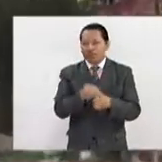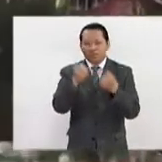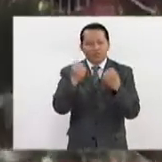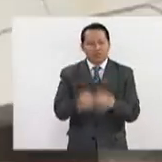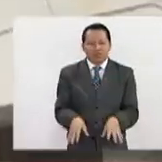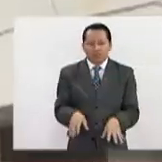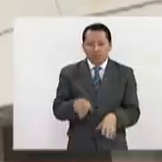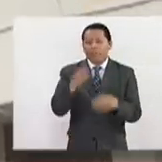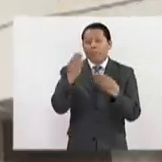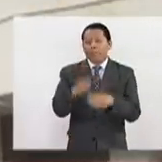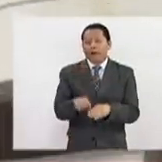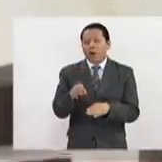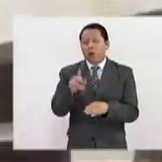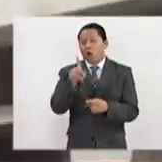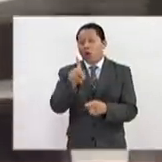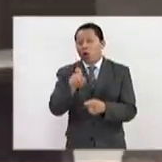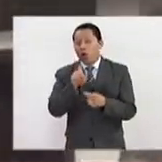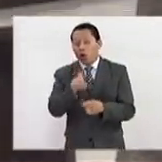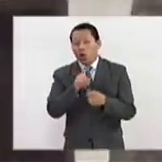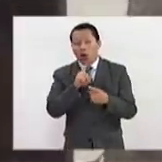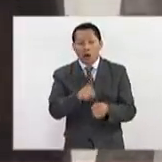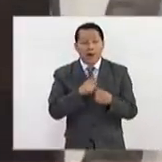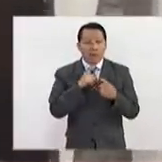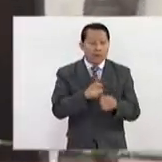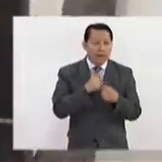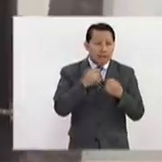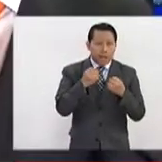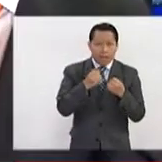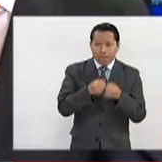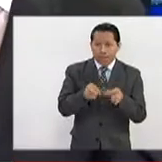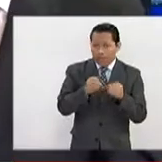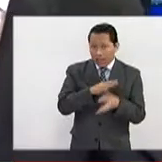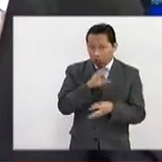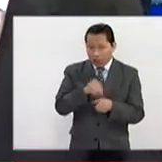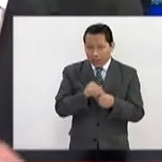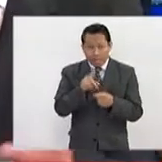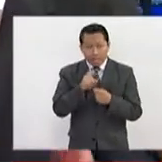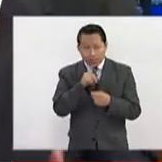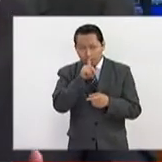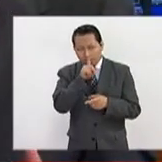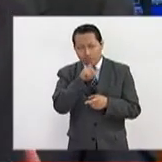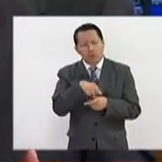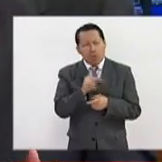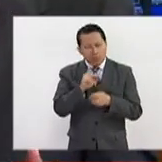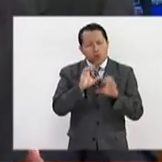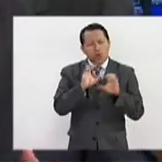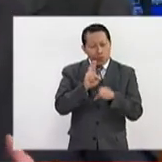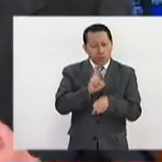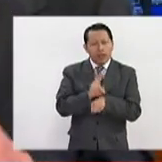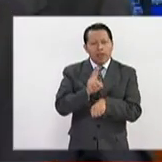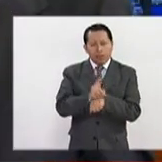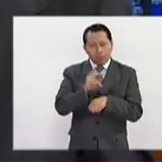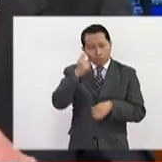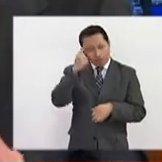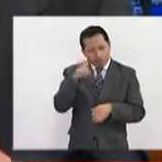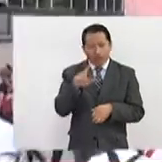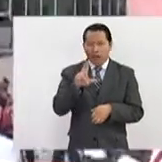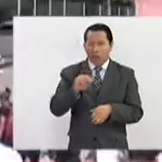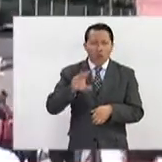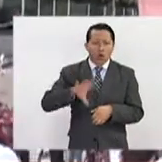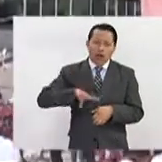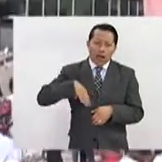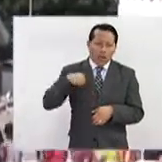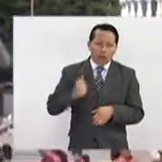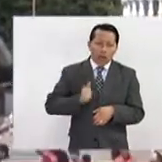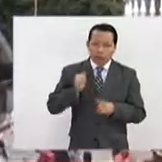los bancos no cobrarán a quien perdió todo, sin embargo, serán cuidadosos para evitar que se presten abusos.